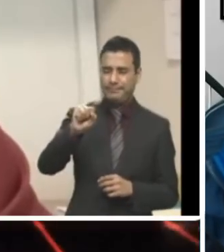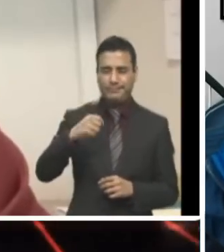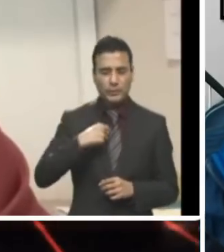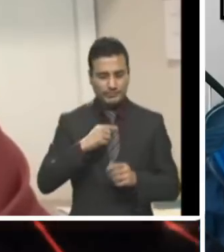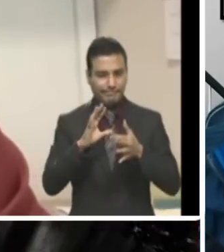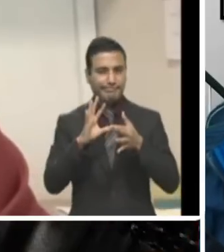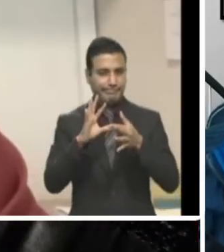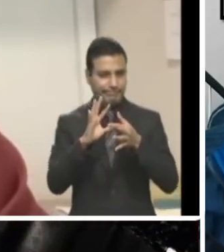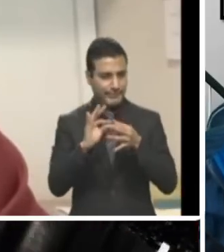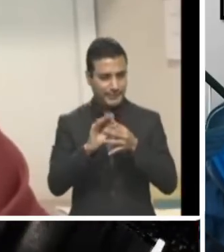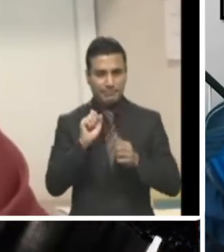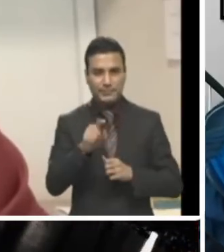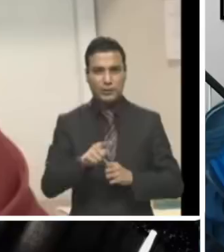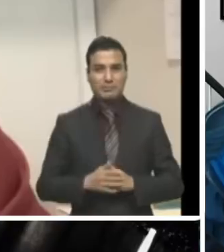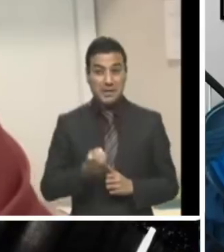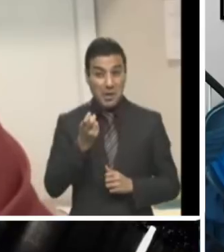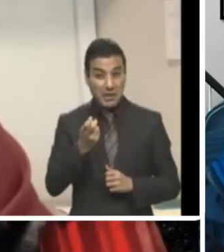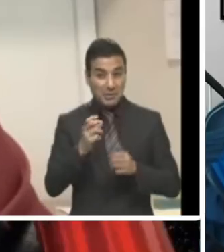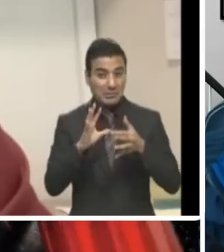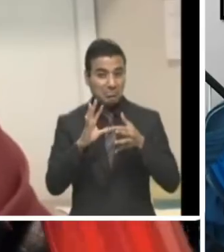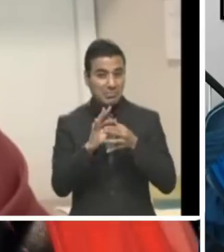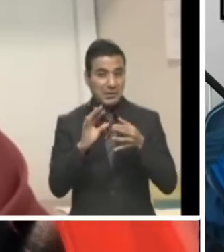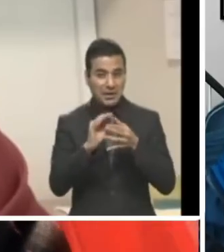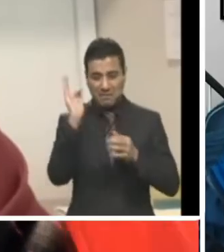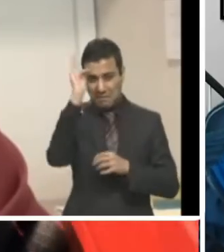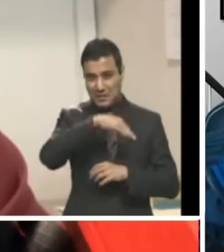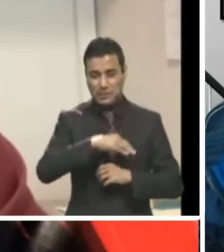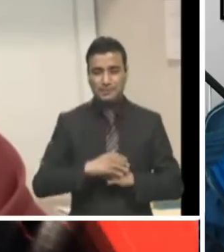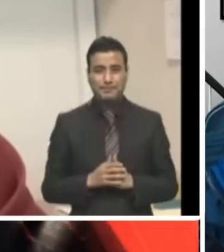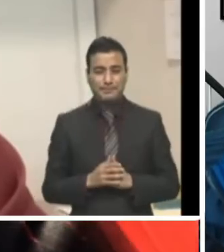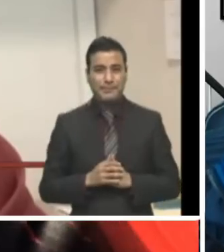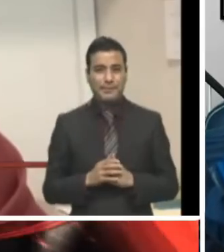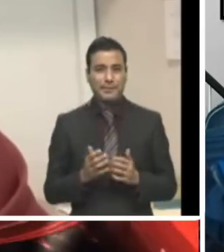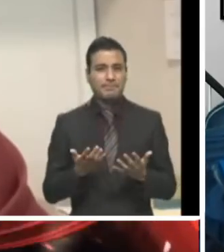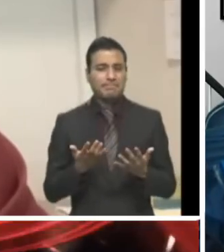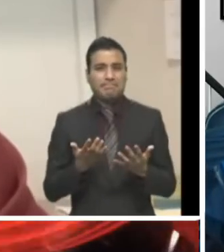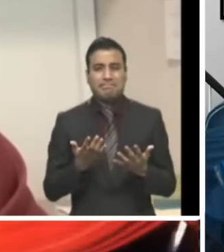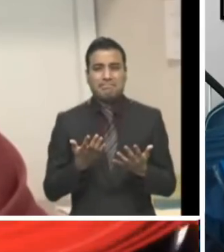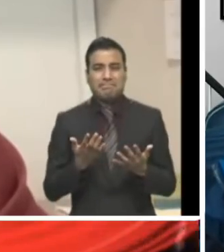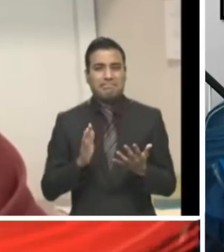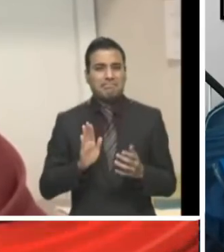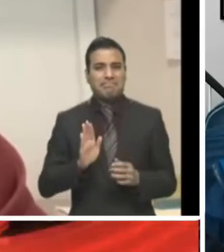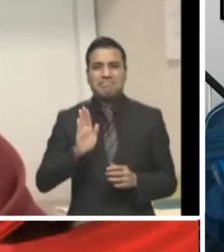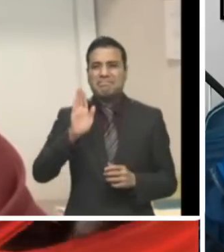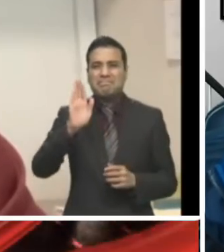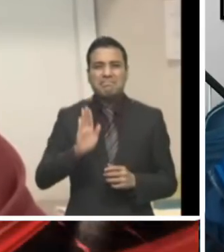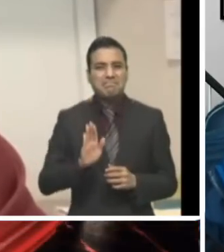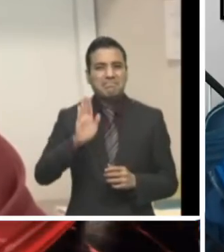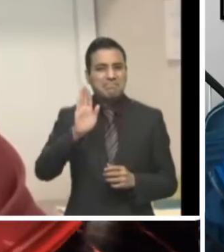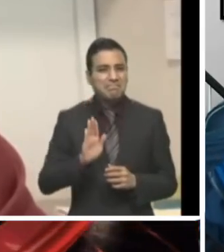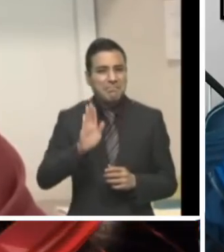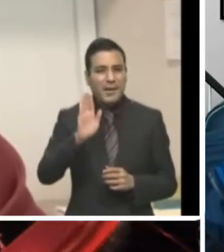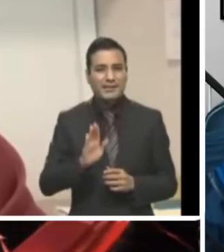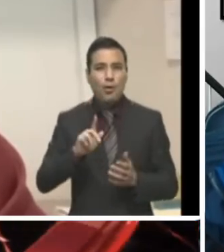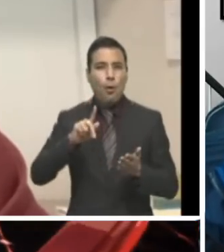instituto nacional electoral es absolutamente falso y parece que estoy reviviendo los días que